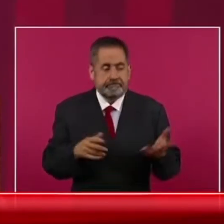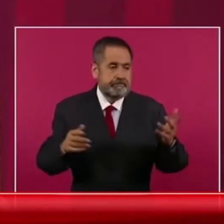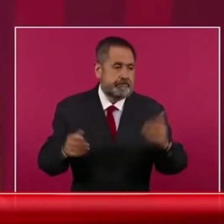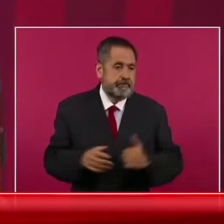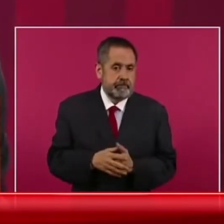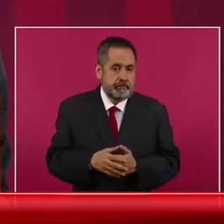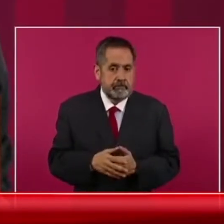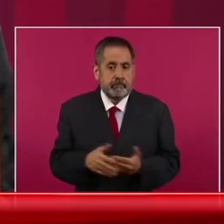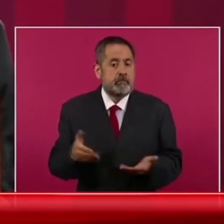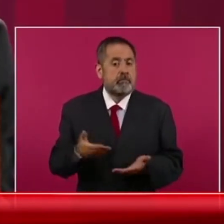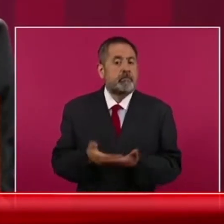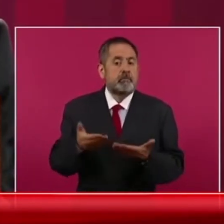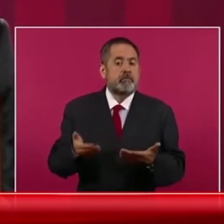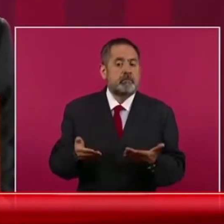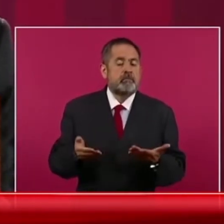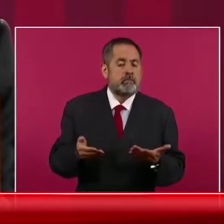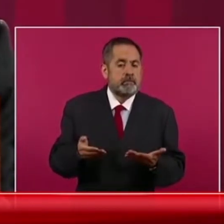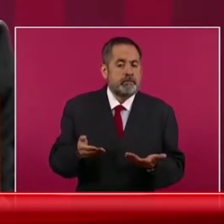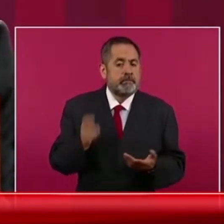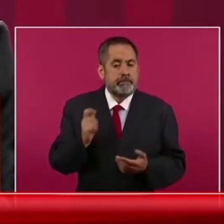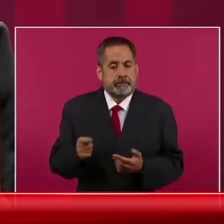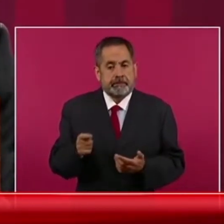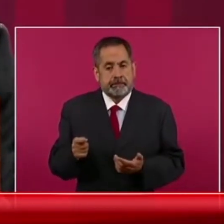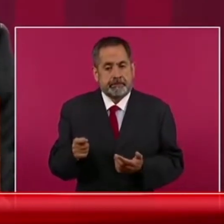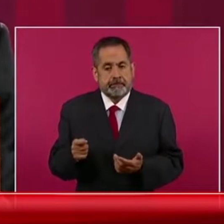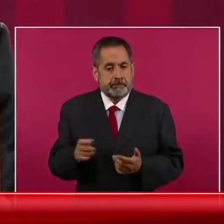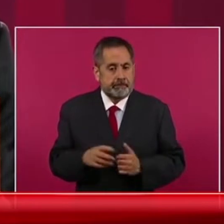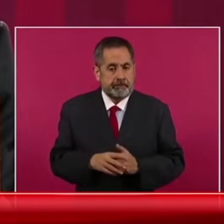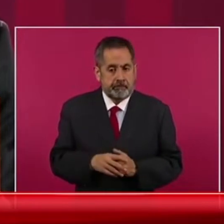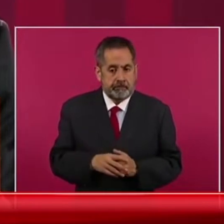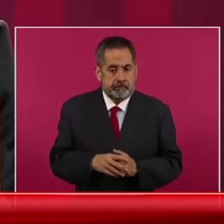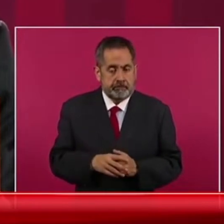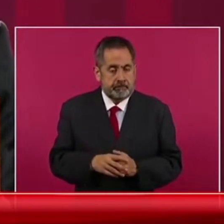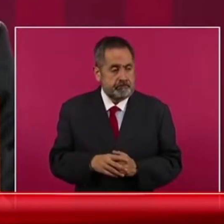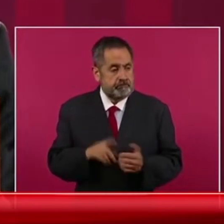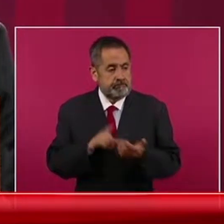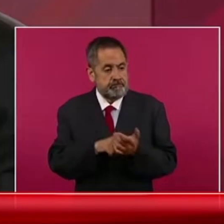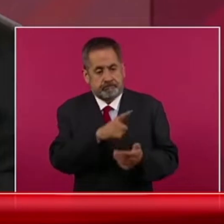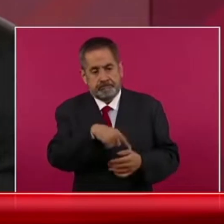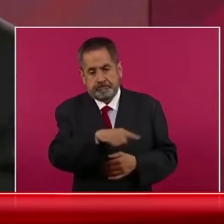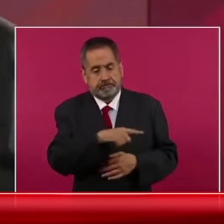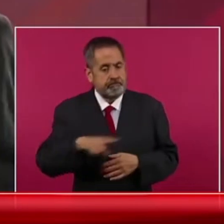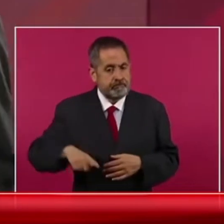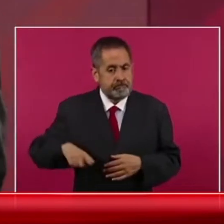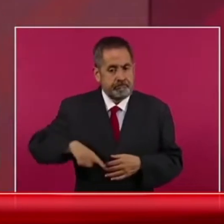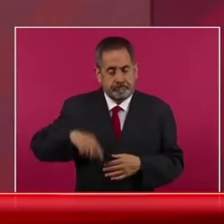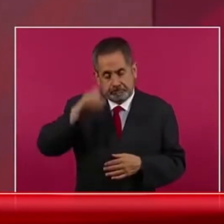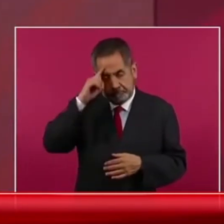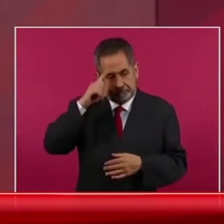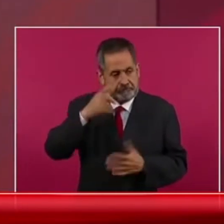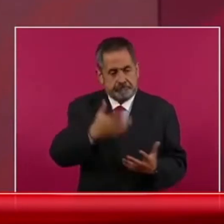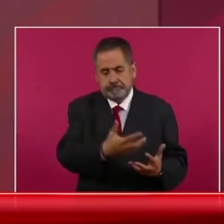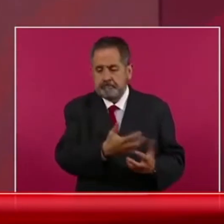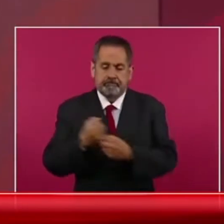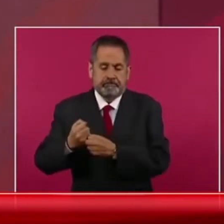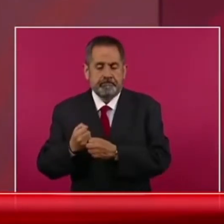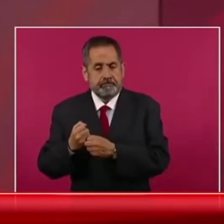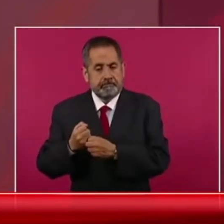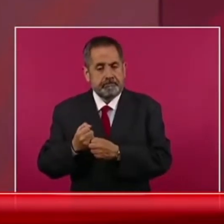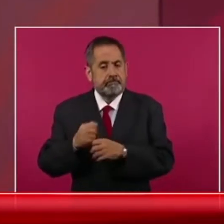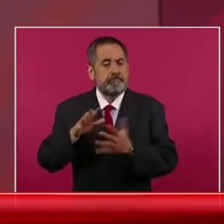Entonces ahora que ya el Estado tiene la mayoría